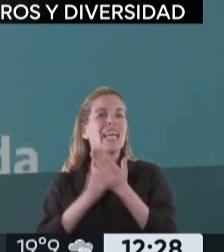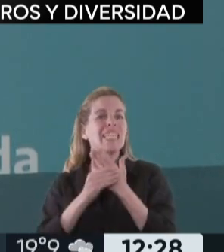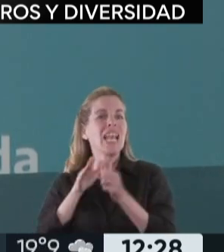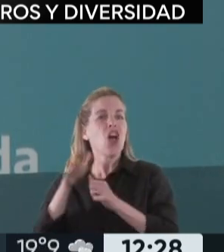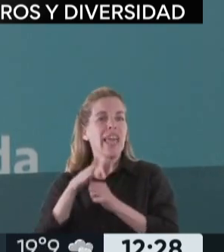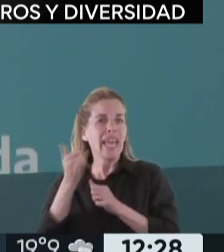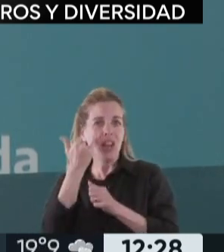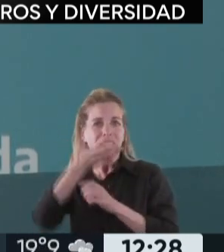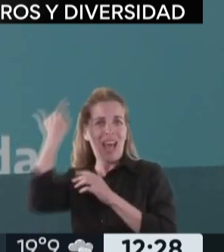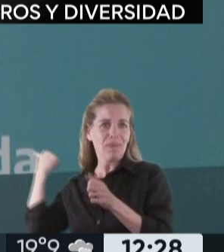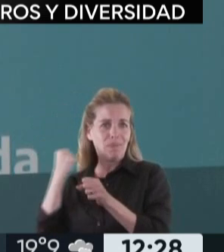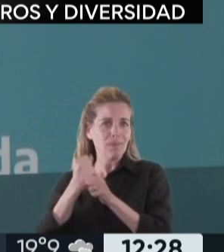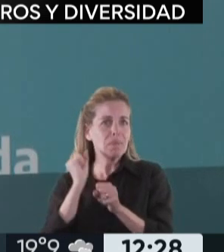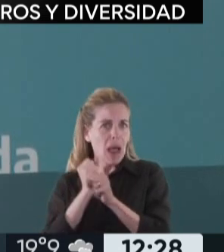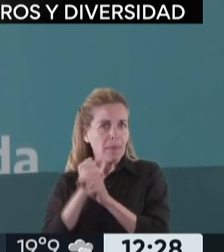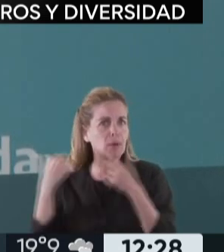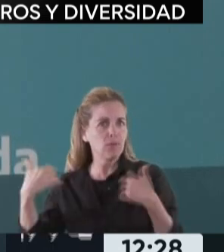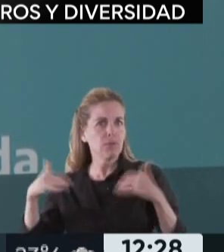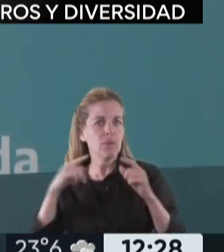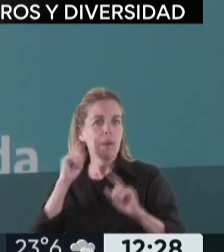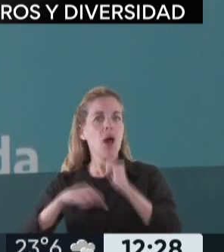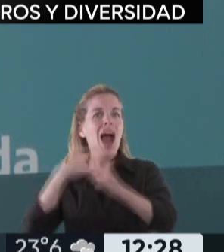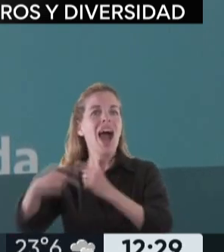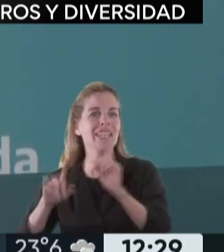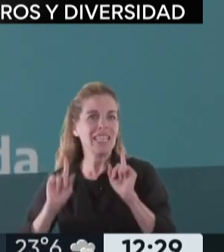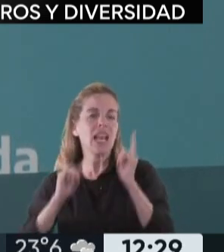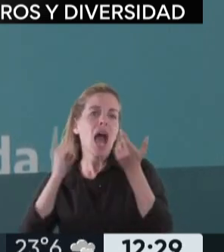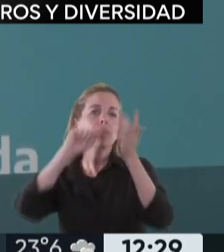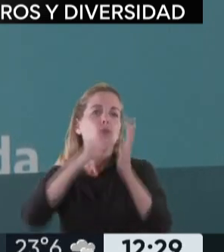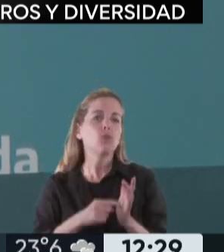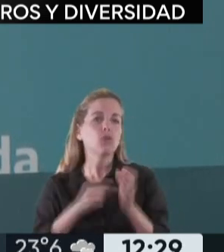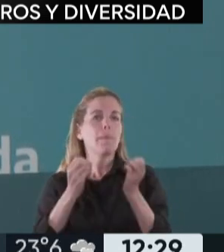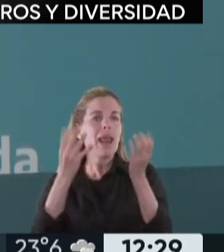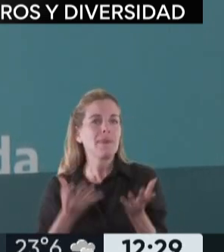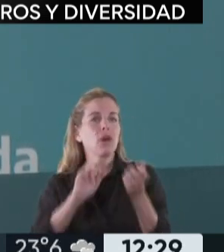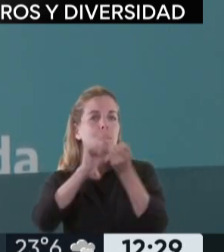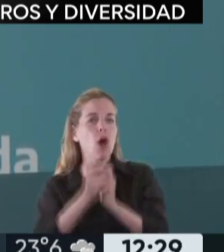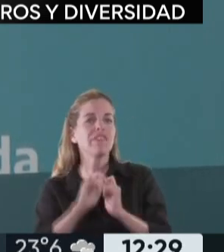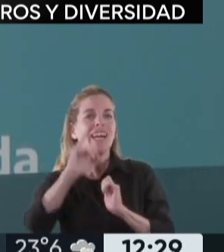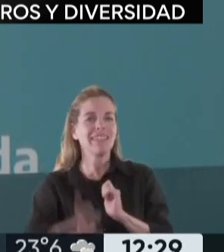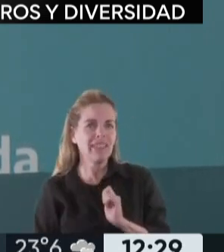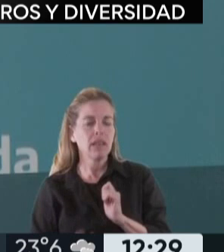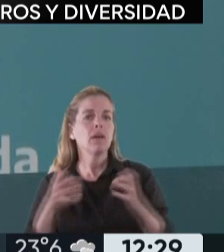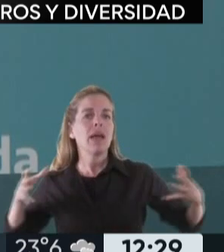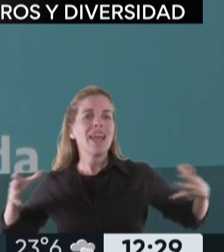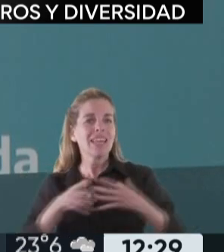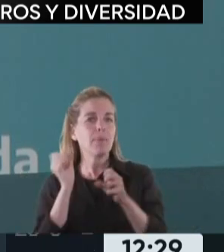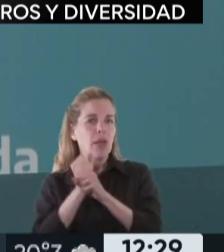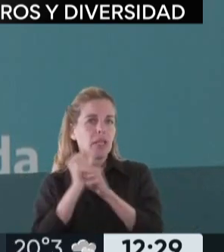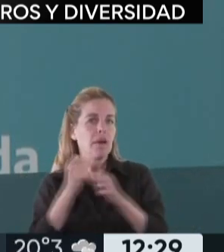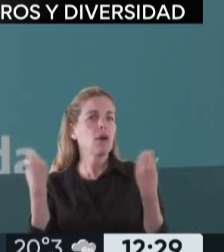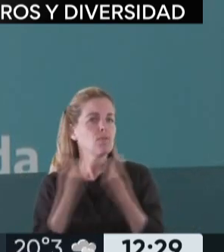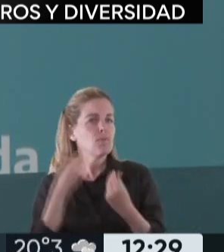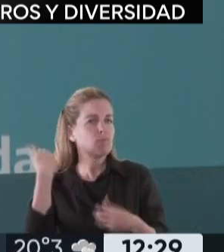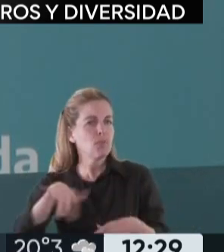Vamos a hacerlo, vamos a continuarlo. Y lo que haya que mejorar, por supuesto que se va a mejorar. Hay un gran equipo de